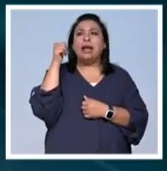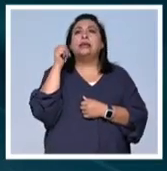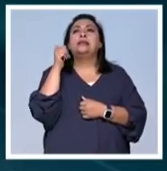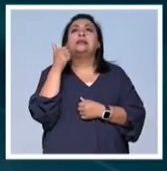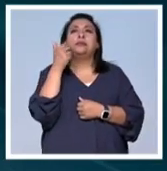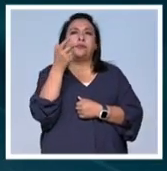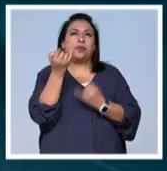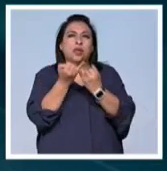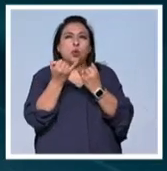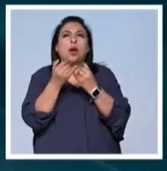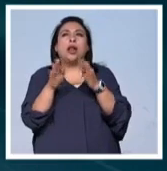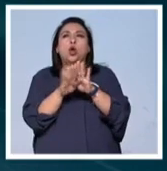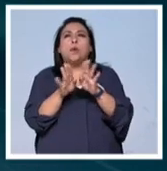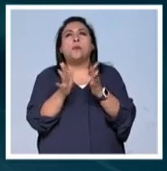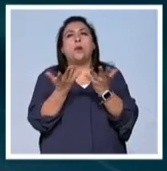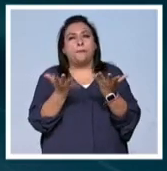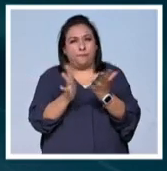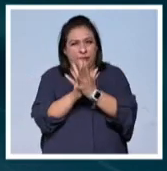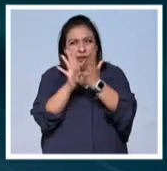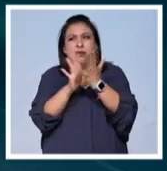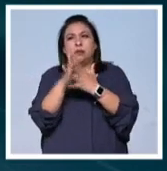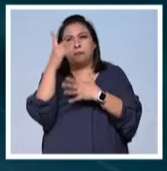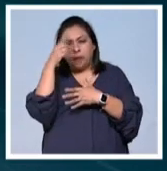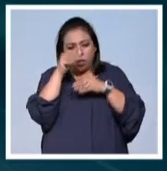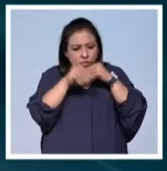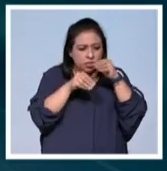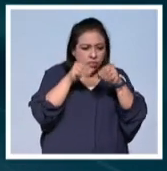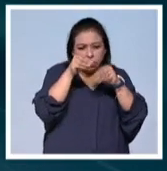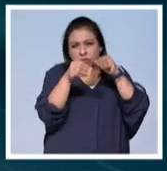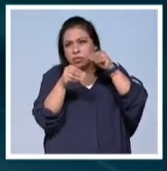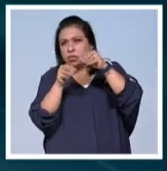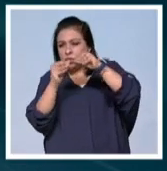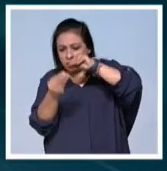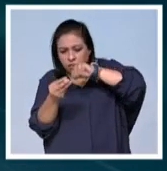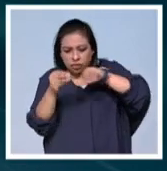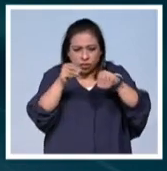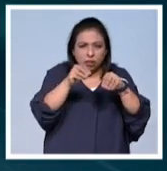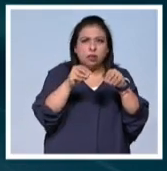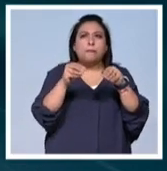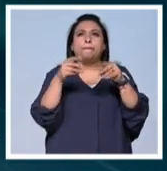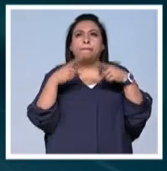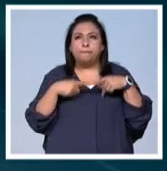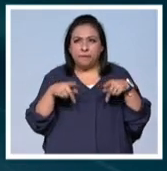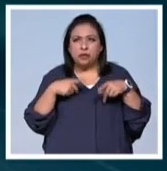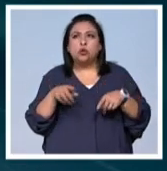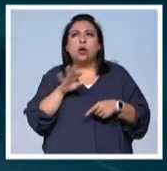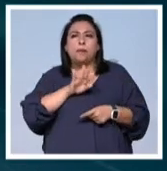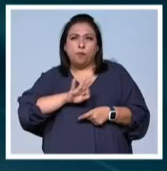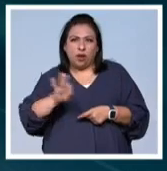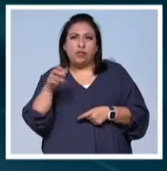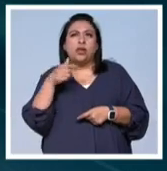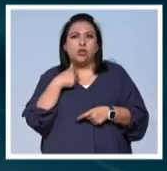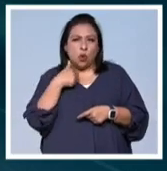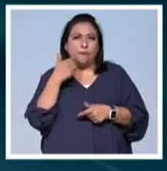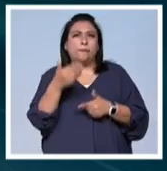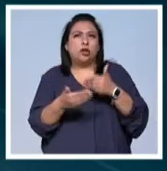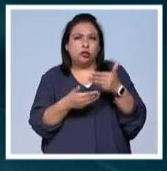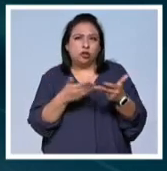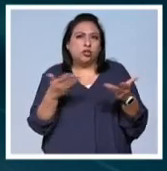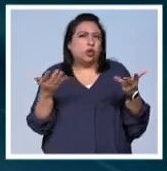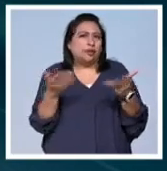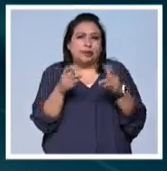esta solución de participación para irlo construyendo no como que la gente pueda también seguir el proceso de